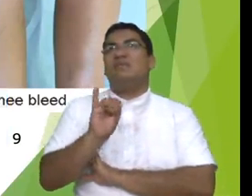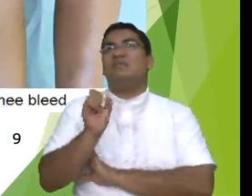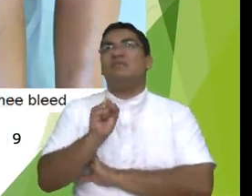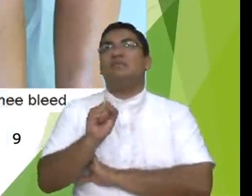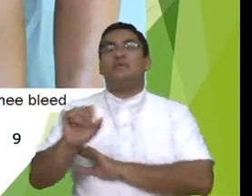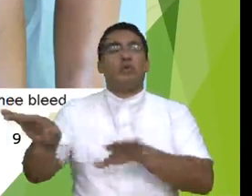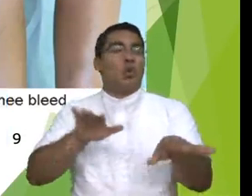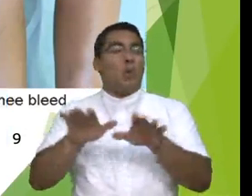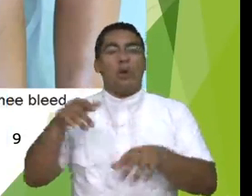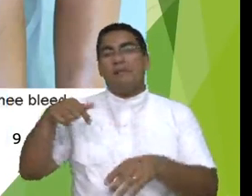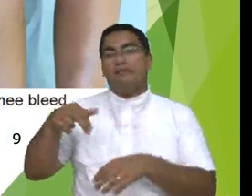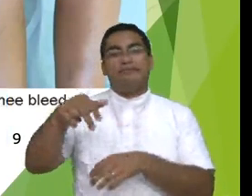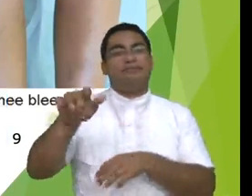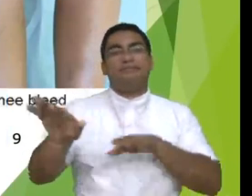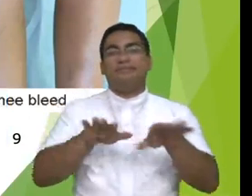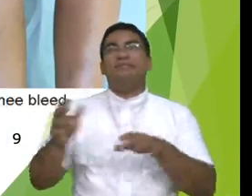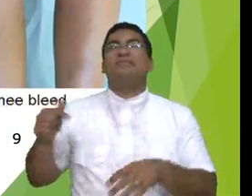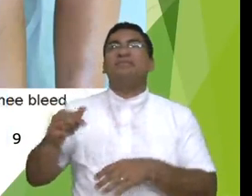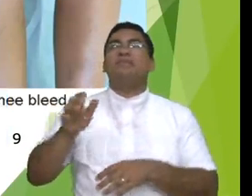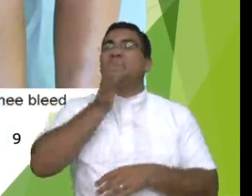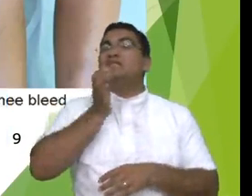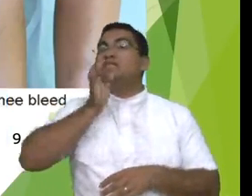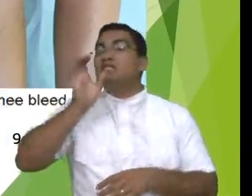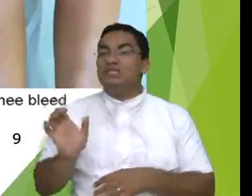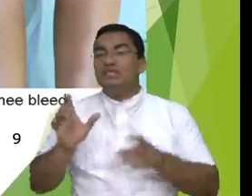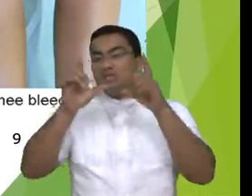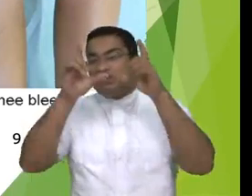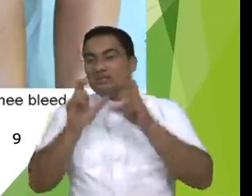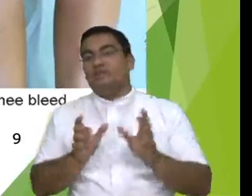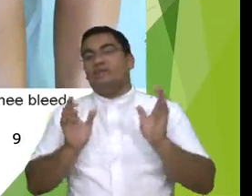caminar prácticamente la persona. Pero ese es un niño. Sí, es un niño,